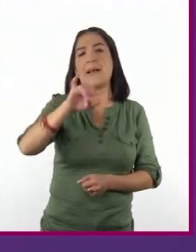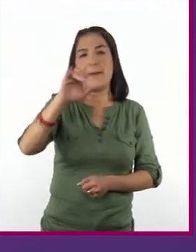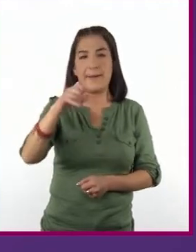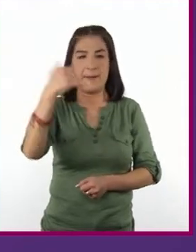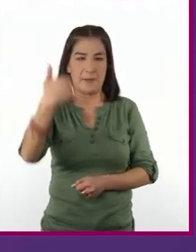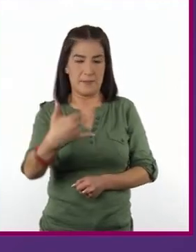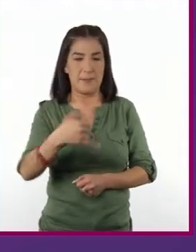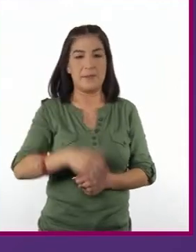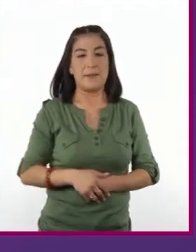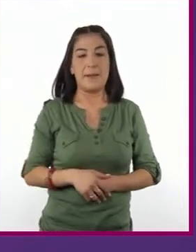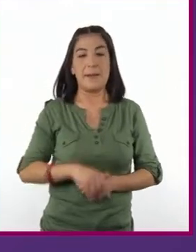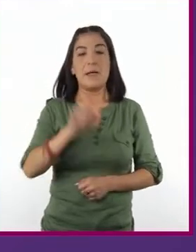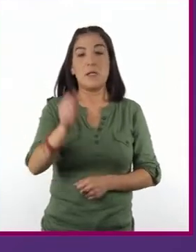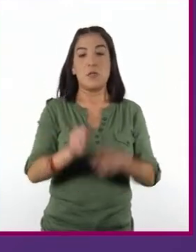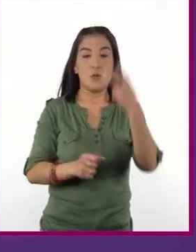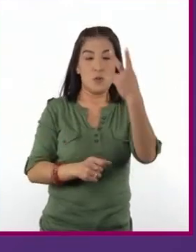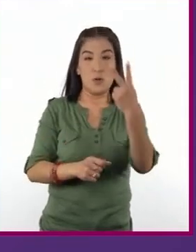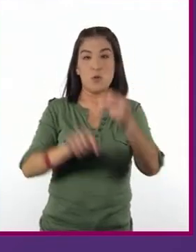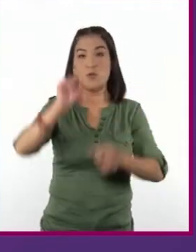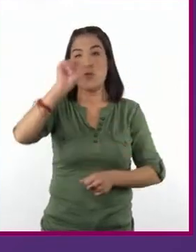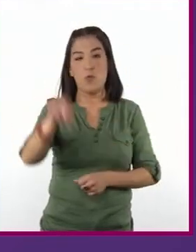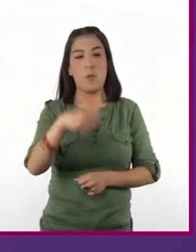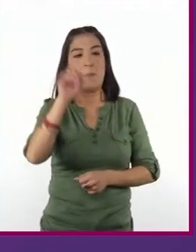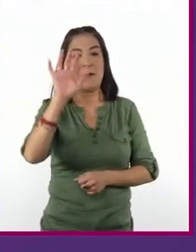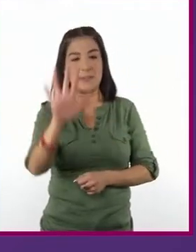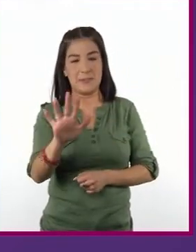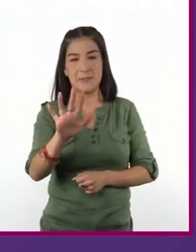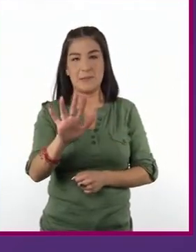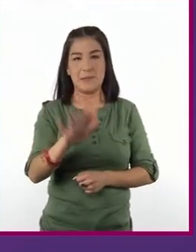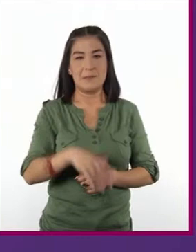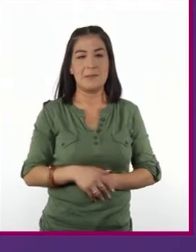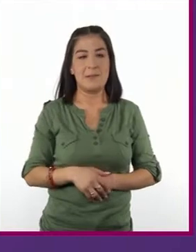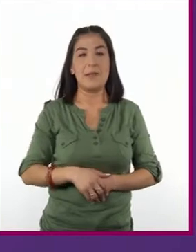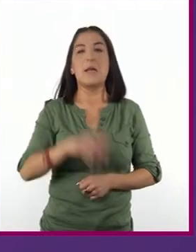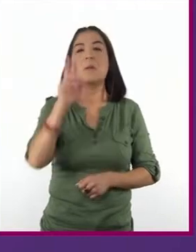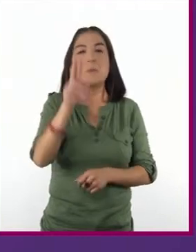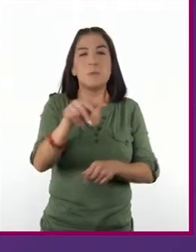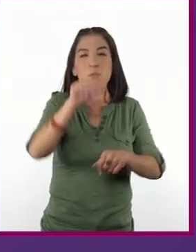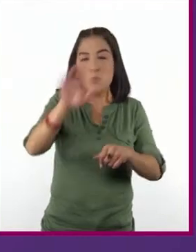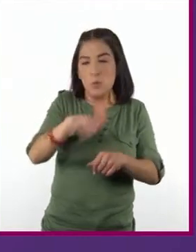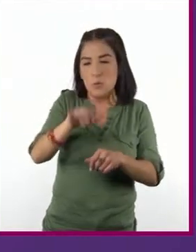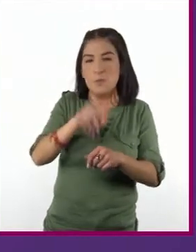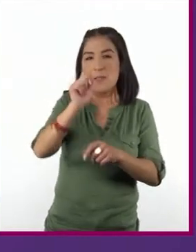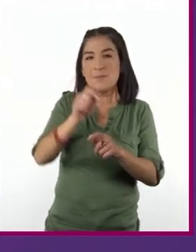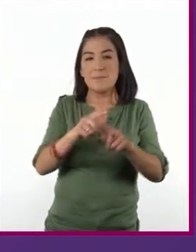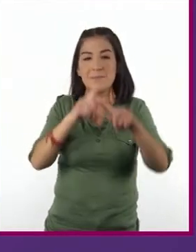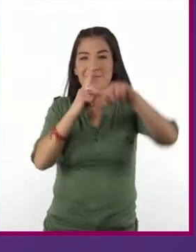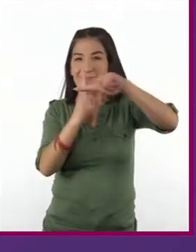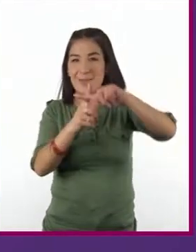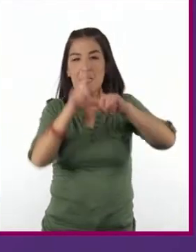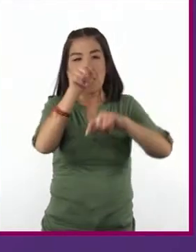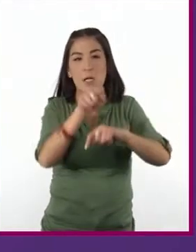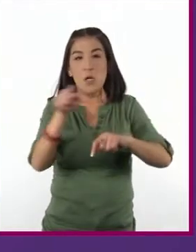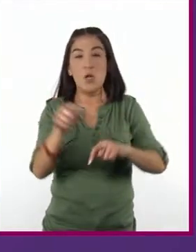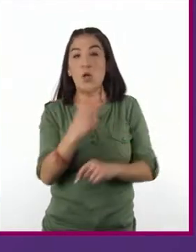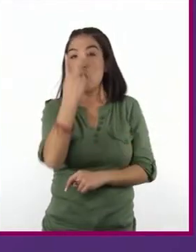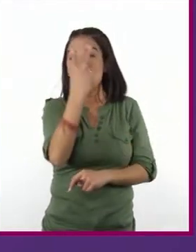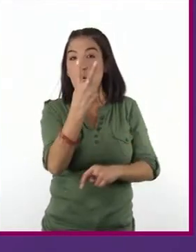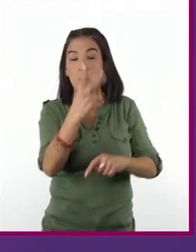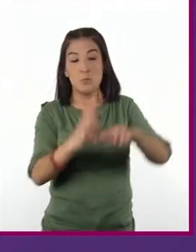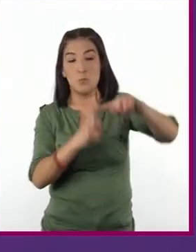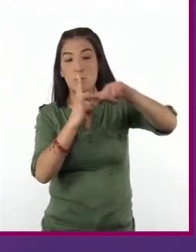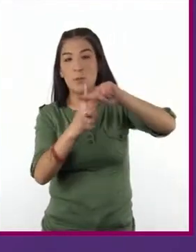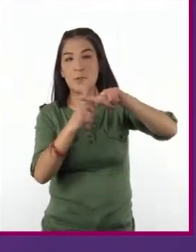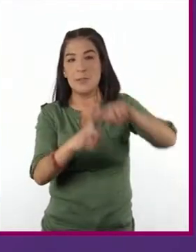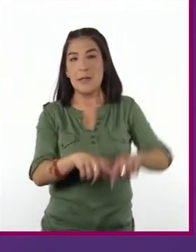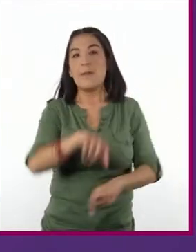coordenada, 2,5. Esto quiere decir que voy a buscar en el eje de las abscisas el 2 positivo y luego